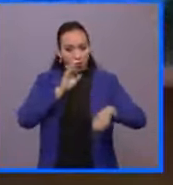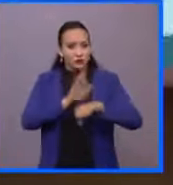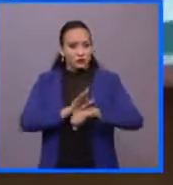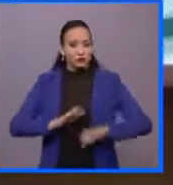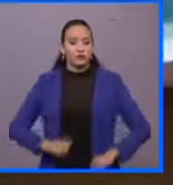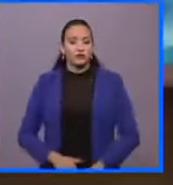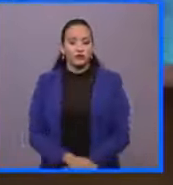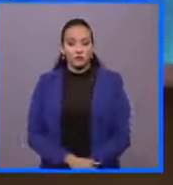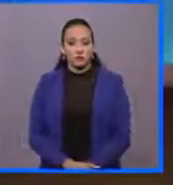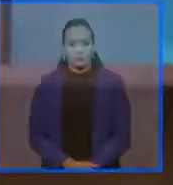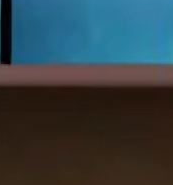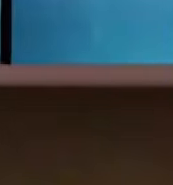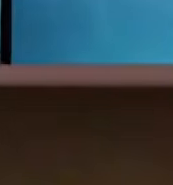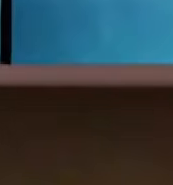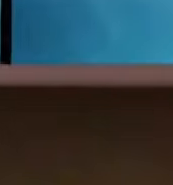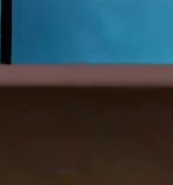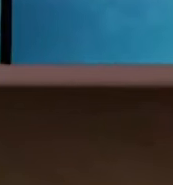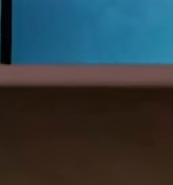amparo.